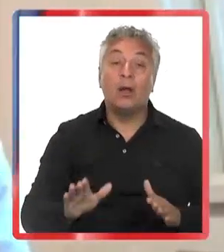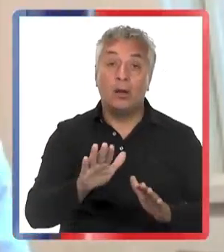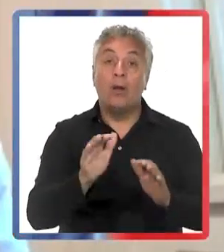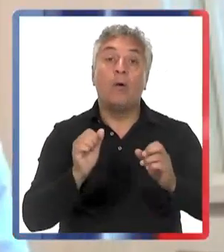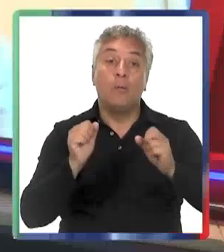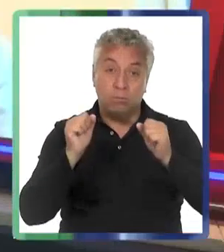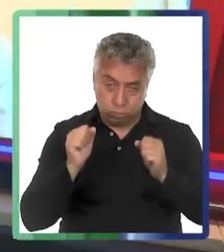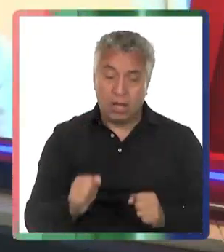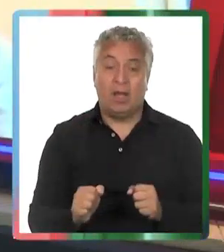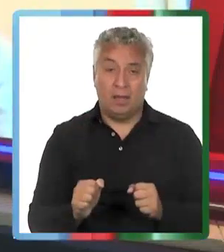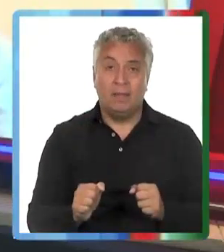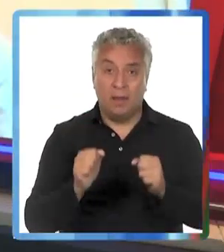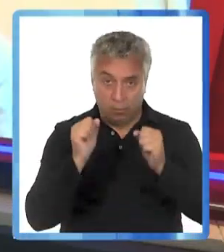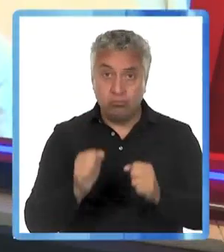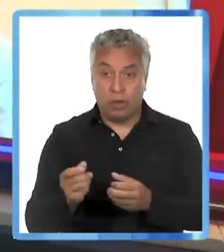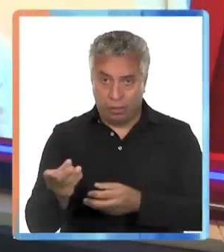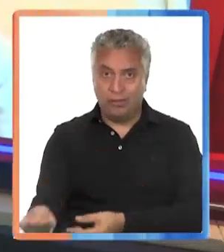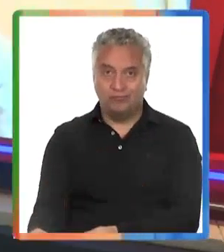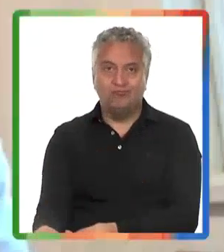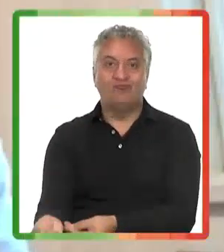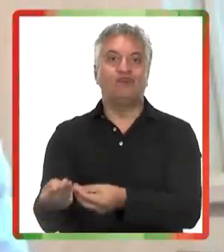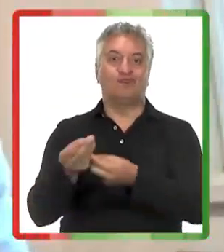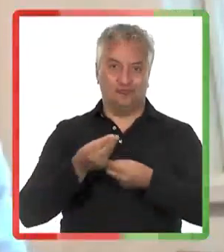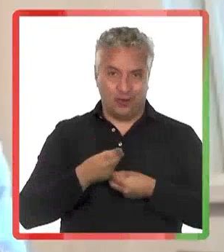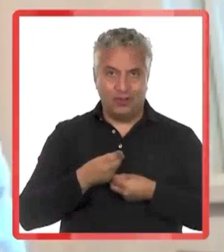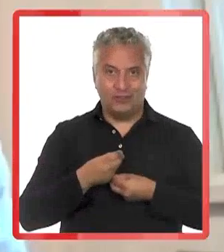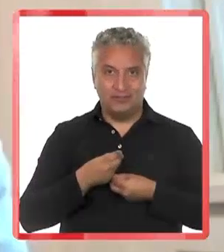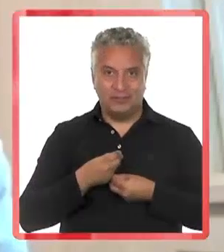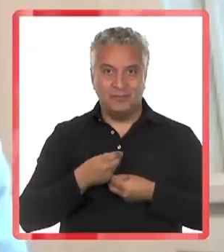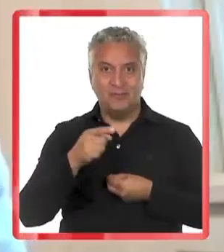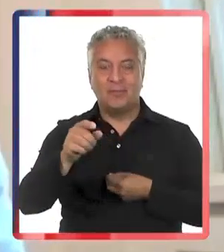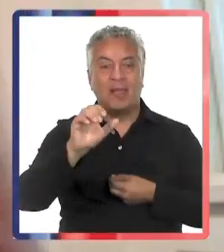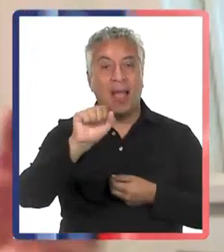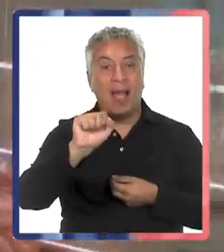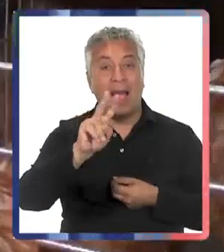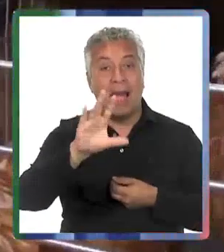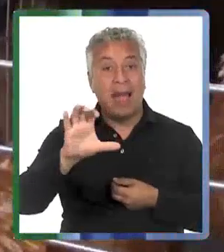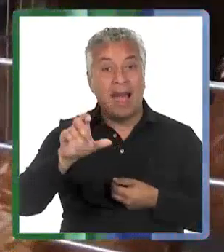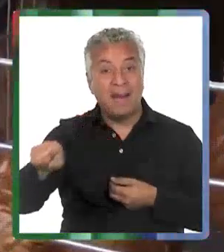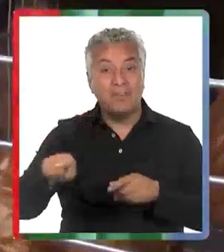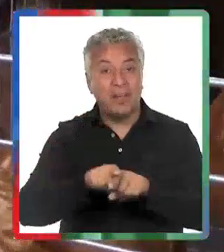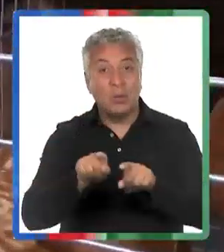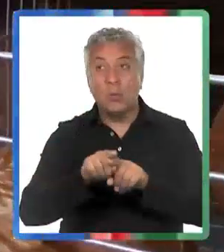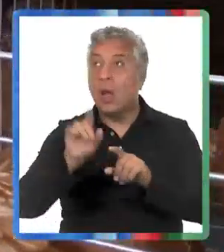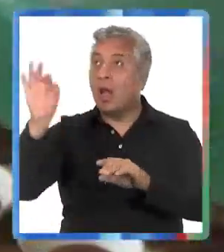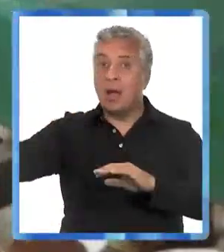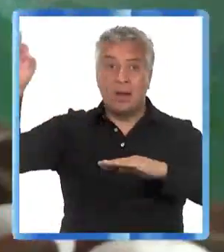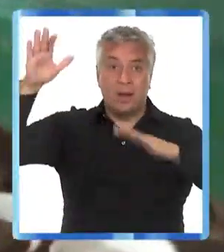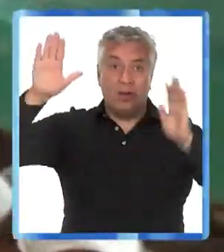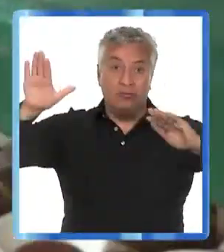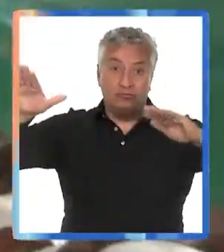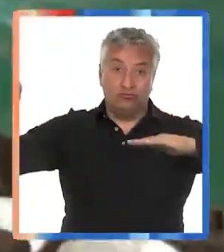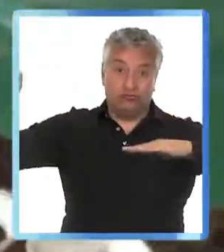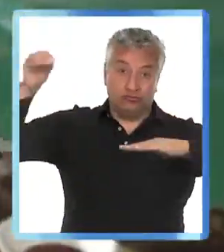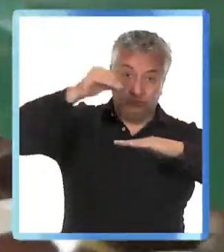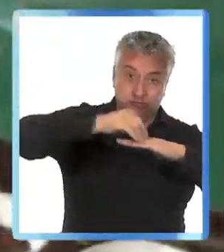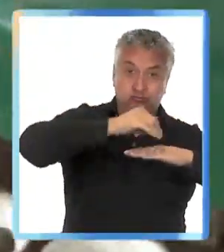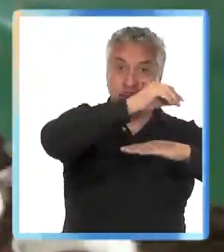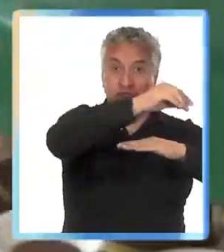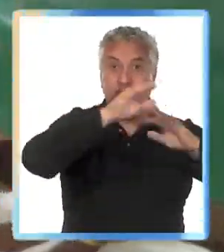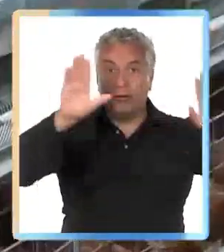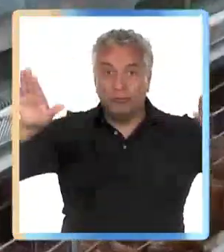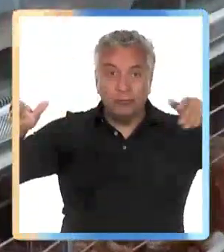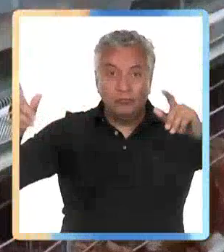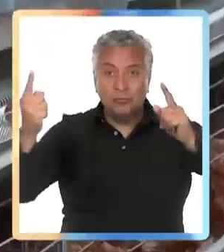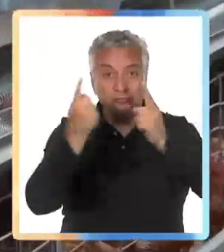bueno, pueden ocurrir, digamos, contagios, porque recuerden que las aves silvestres migran, ¿no es cierto?, y tienen contacto